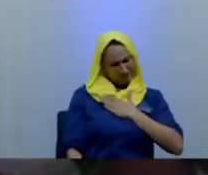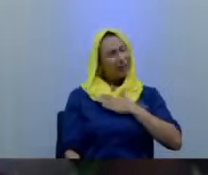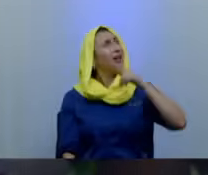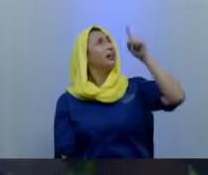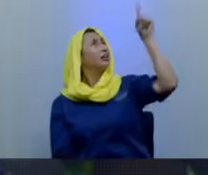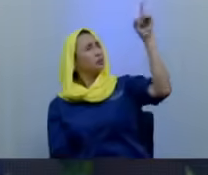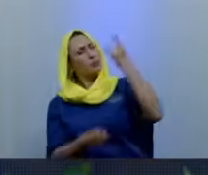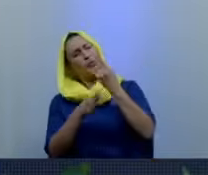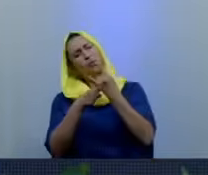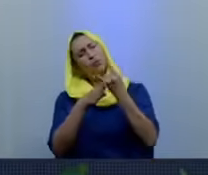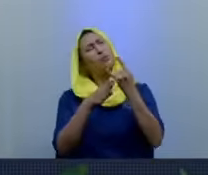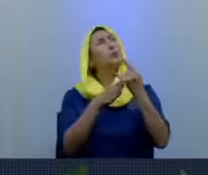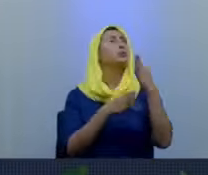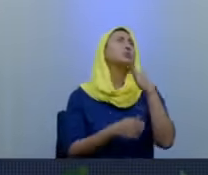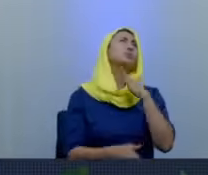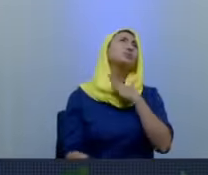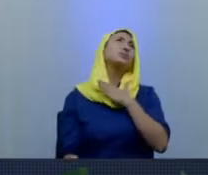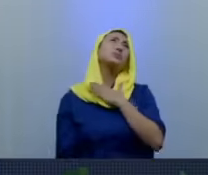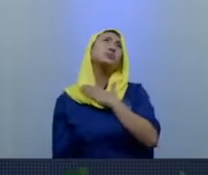Escógeme.